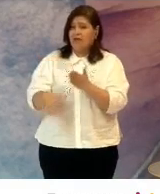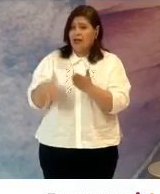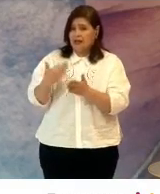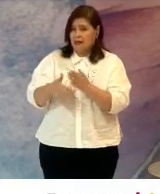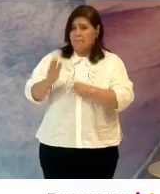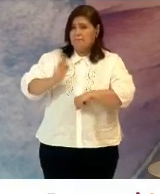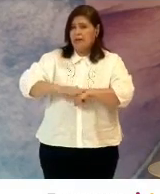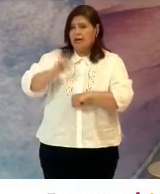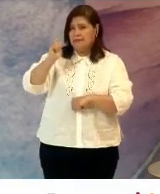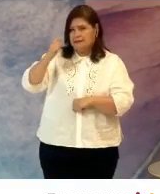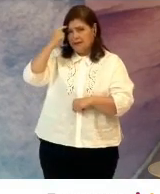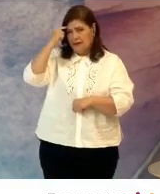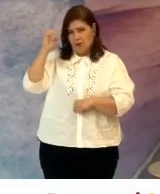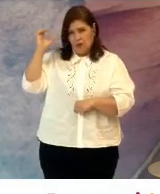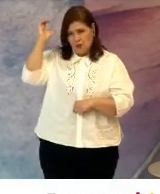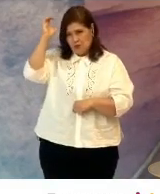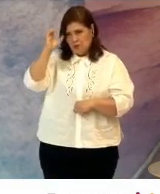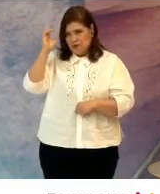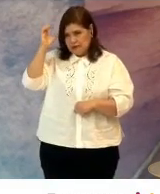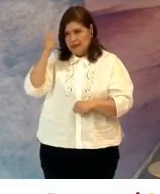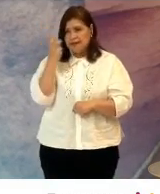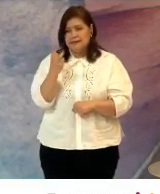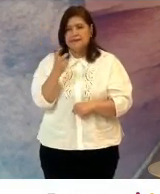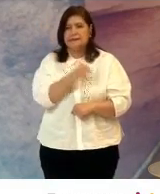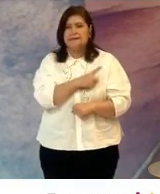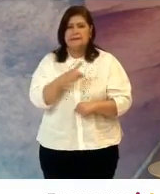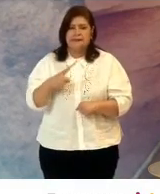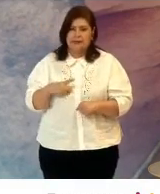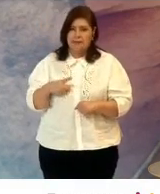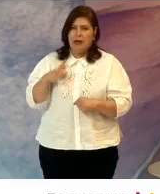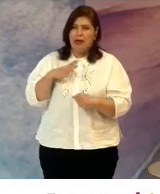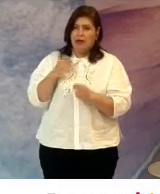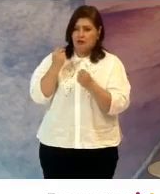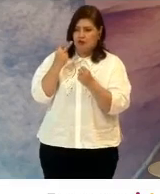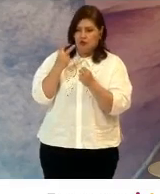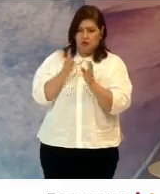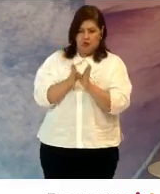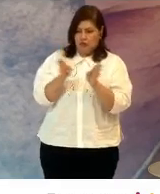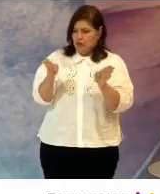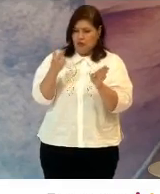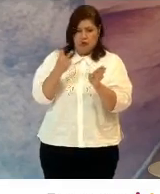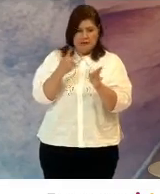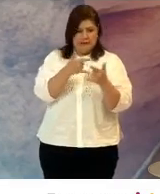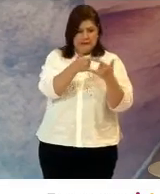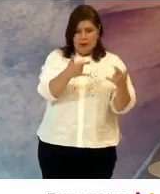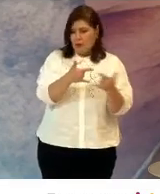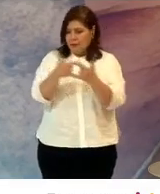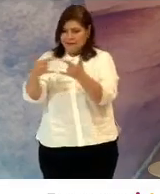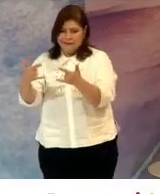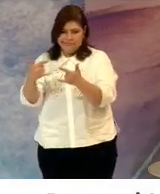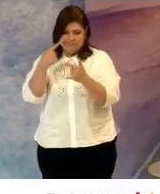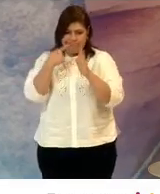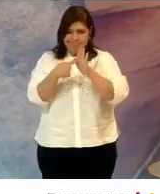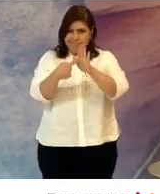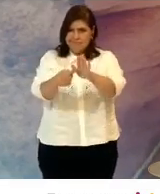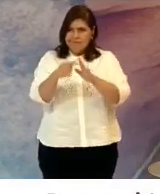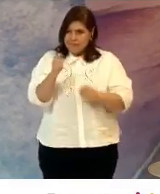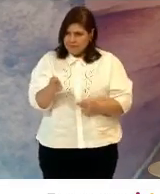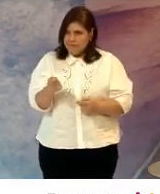conciencia, y esta es la otra historia. Tenemos estas dos historias, yo diría. Tenemos